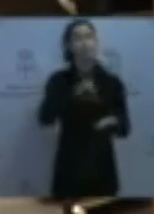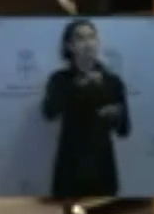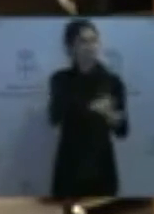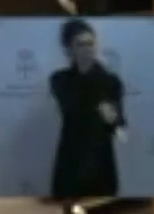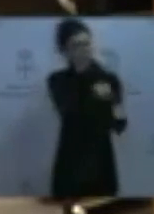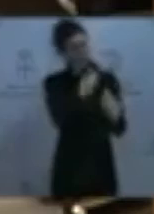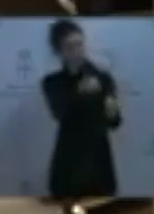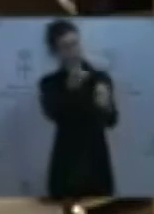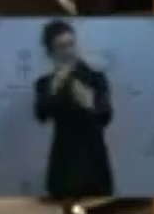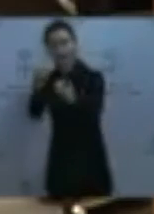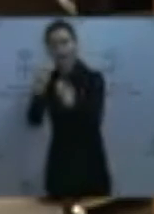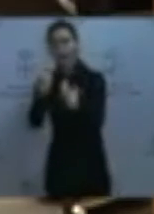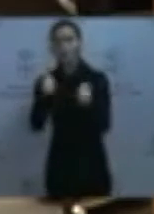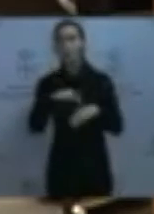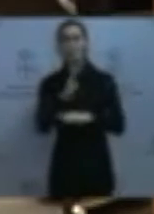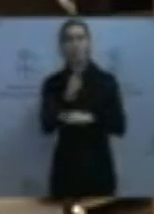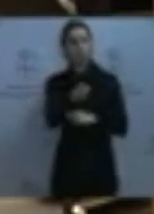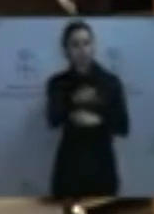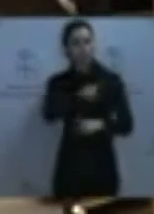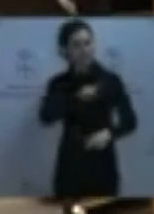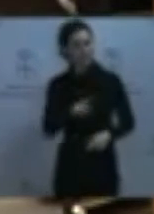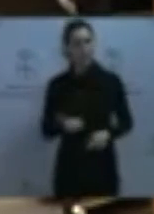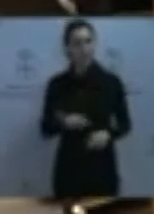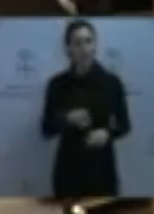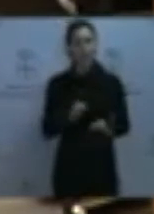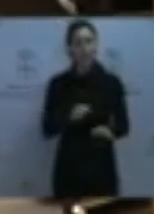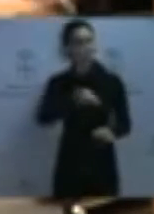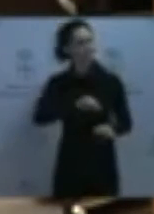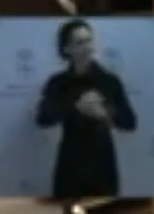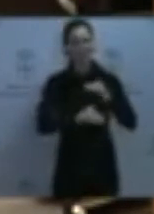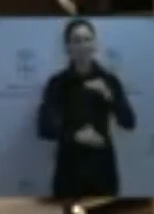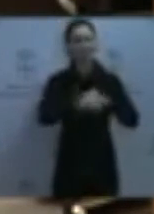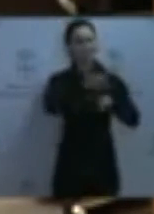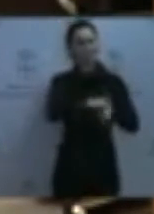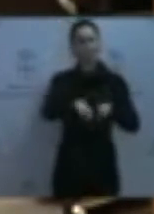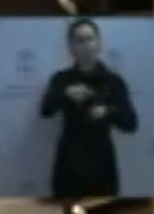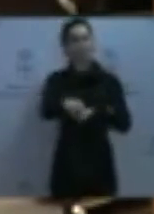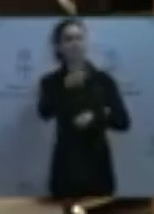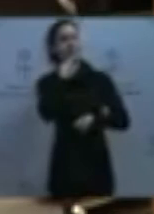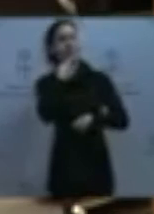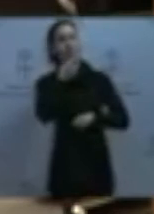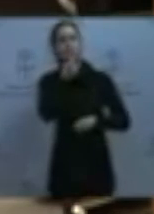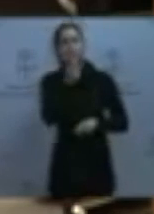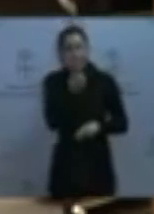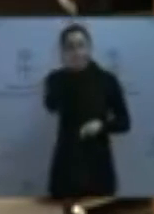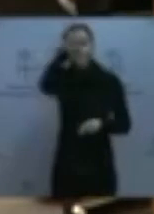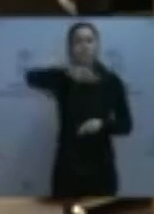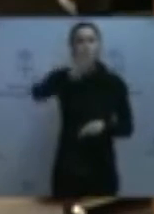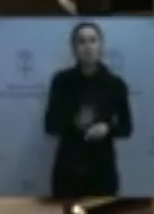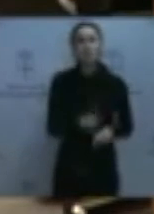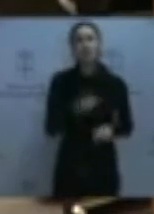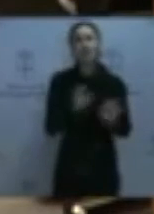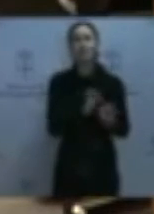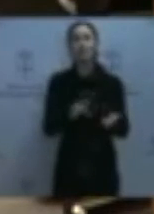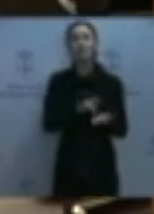dice, nos imputa una superioridad moral y a continuación la rechaza. No se puso colorado hablando de la